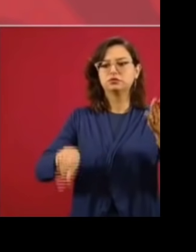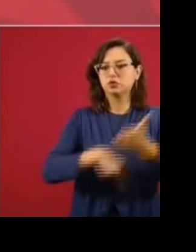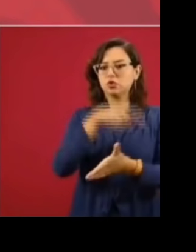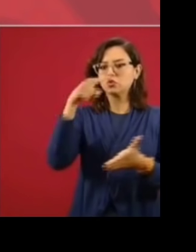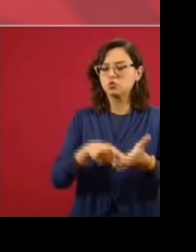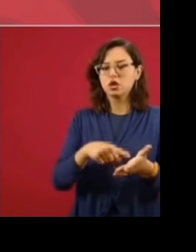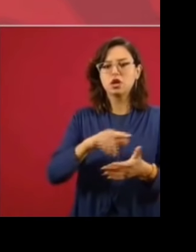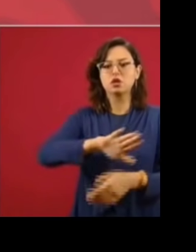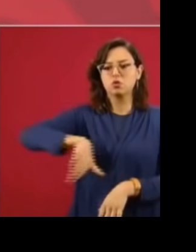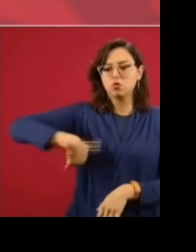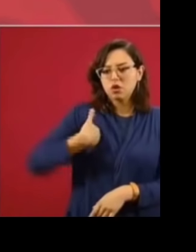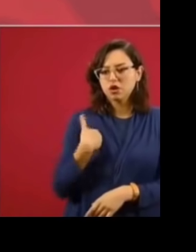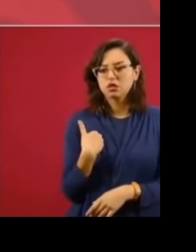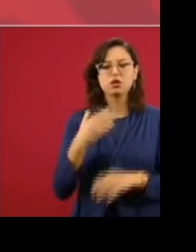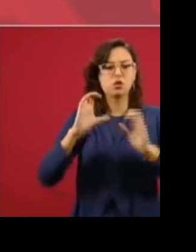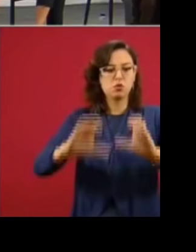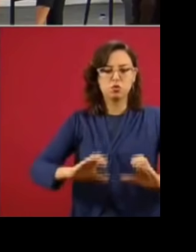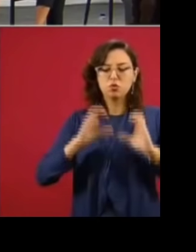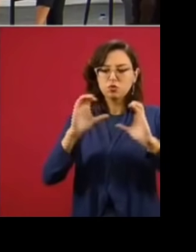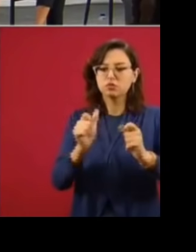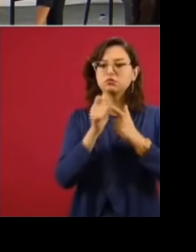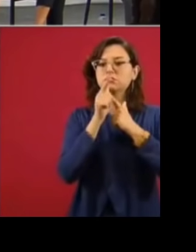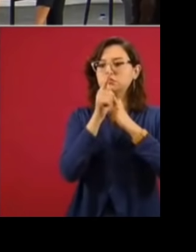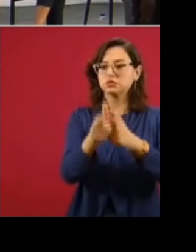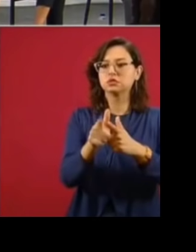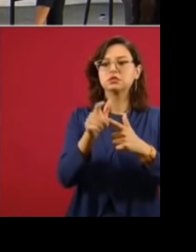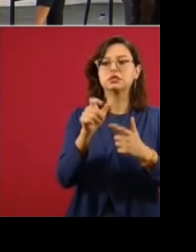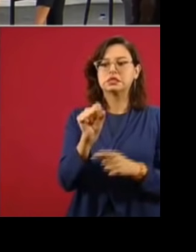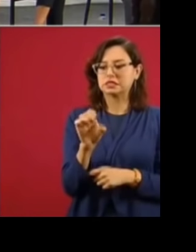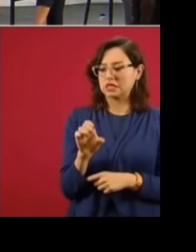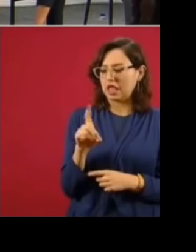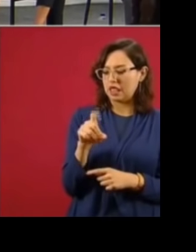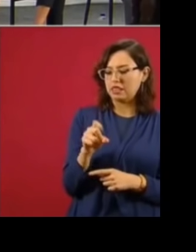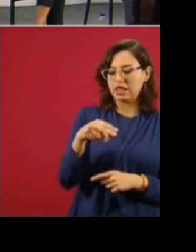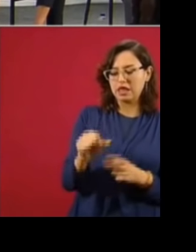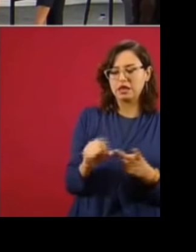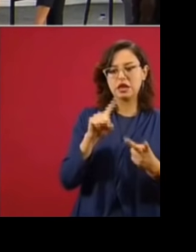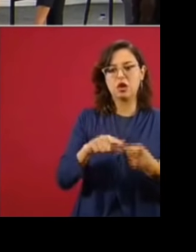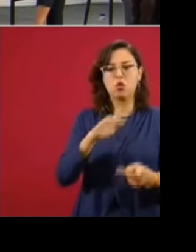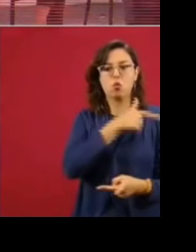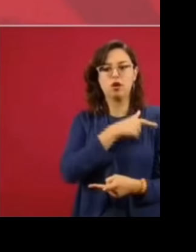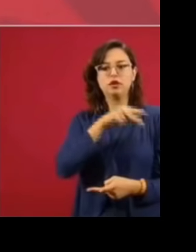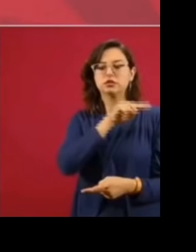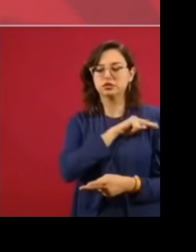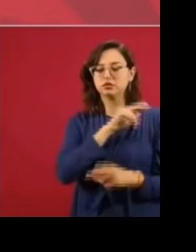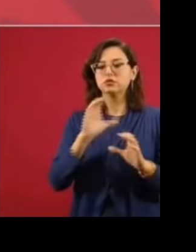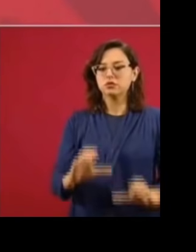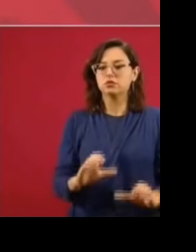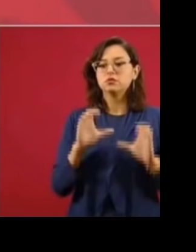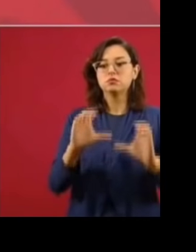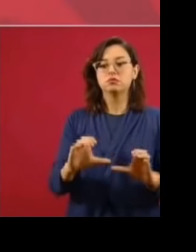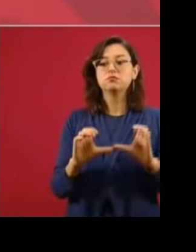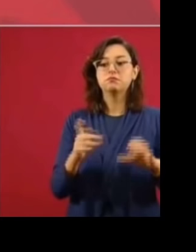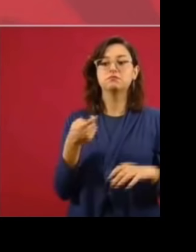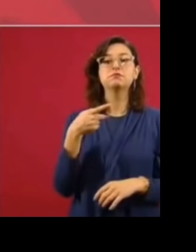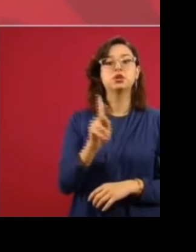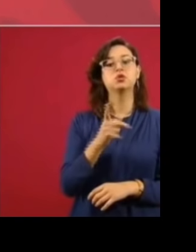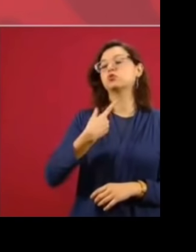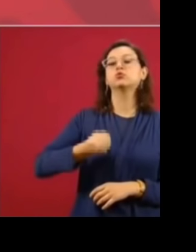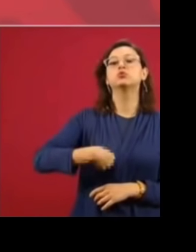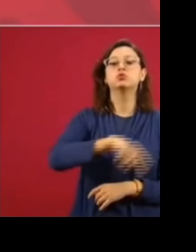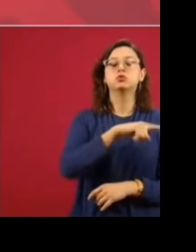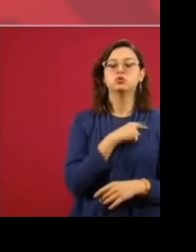se está haciendo con la Secretaría de la Defensa, con la Guardia Nacional, pero no vamos a caer en ninguna